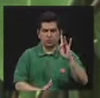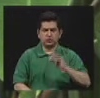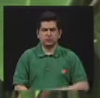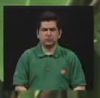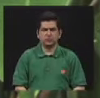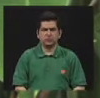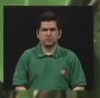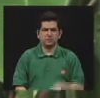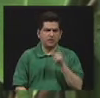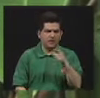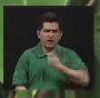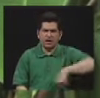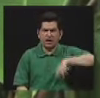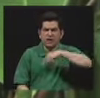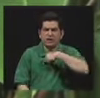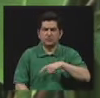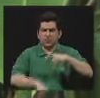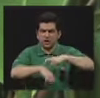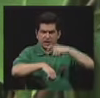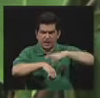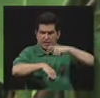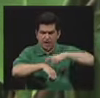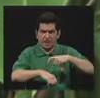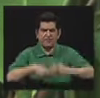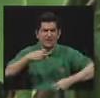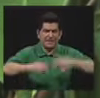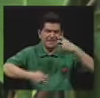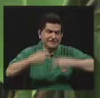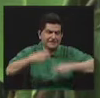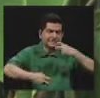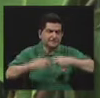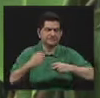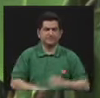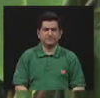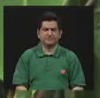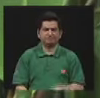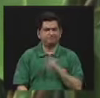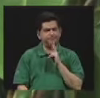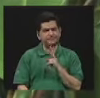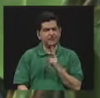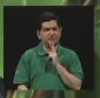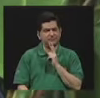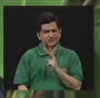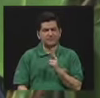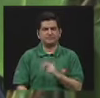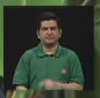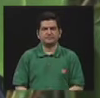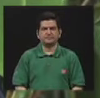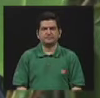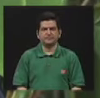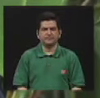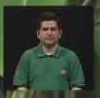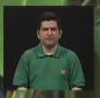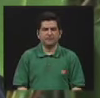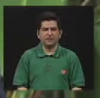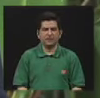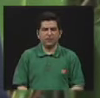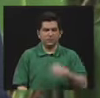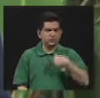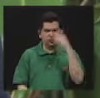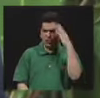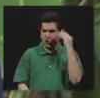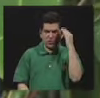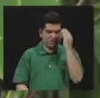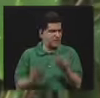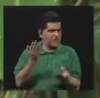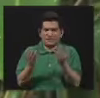ya básicamente empezamos con la época de la crisis y esto, entonces en realidad no tengo por experiencia